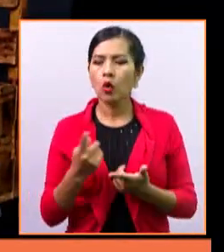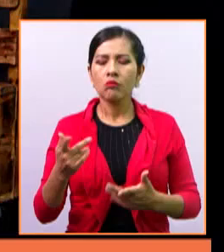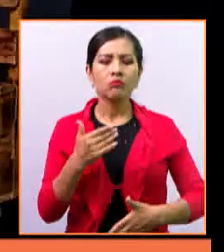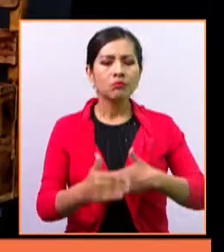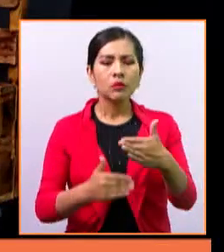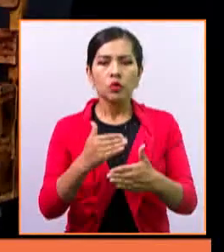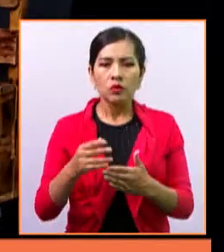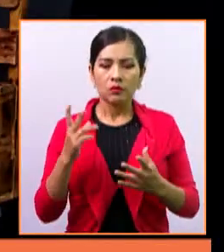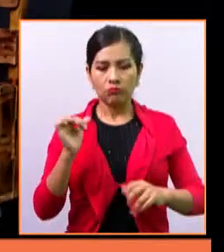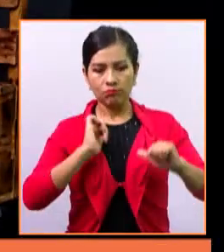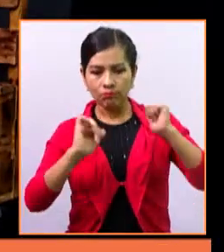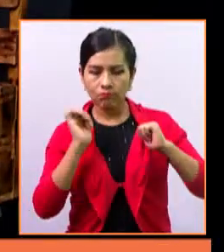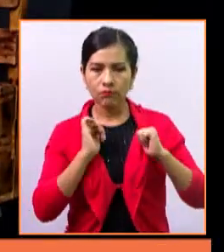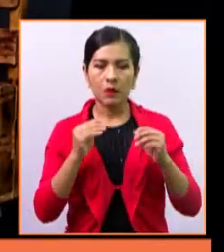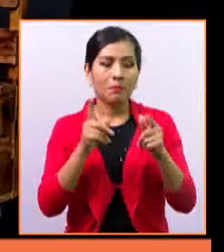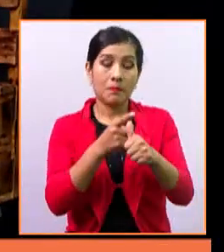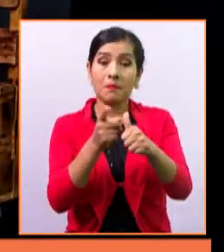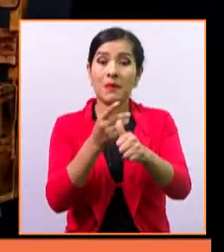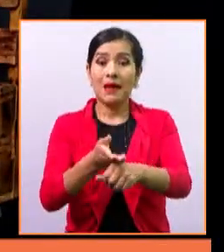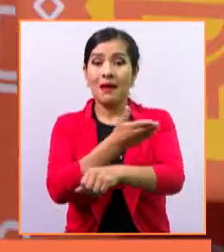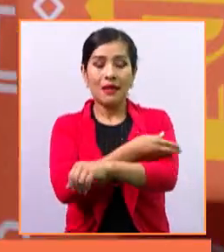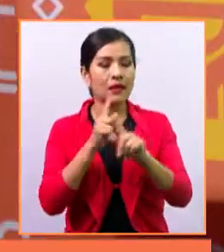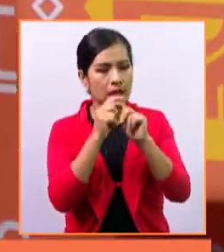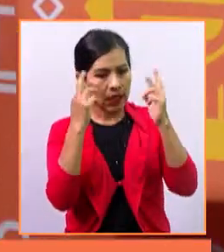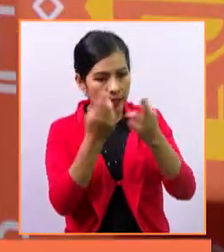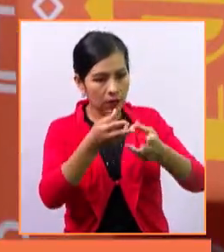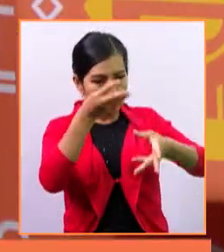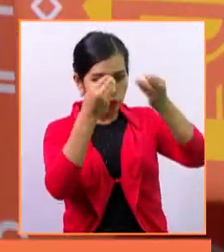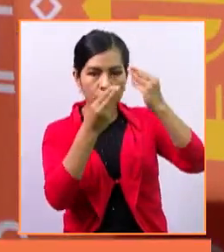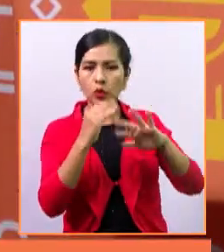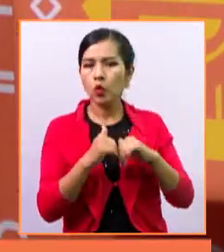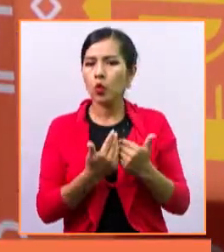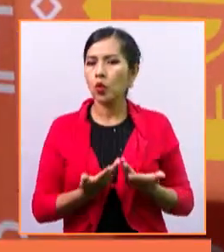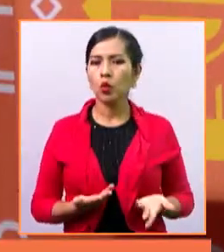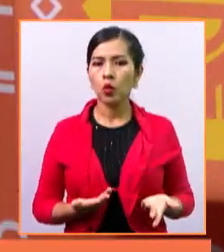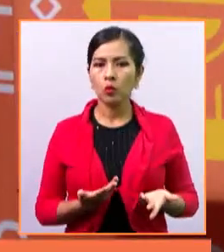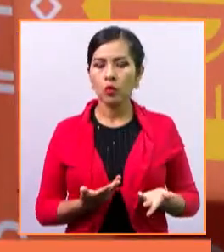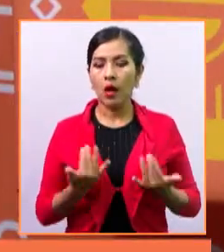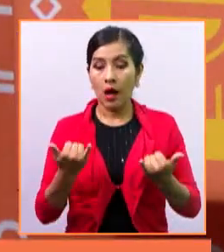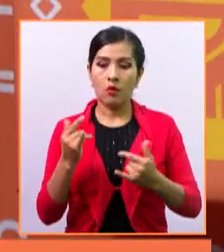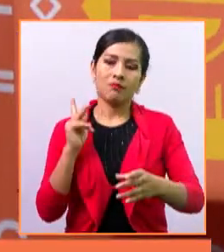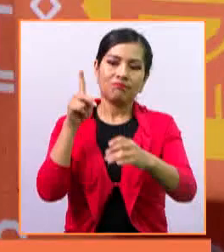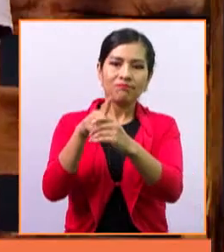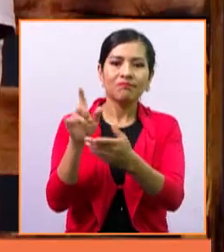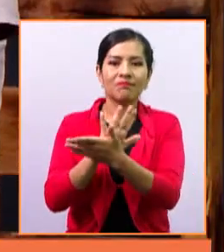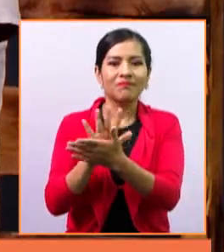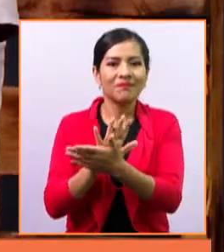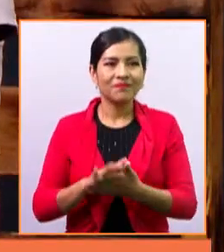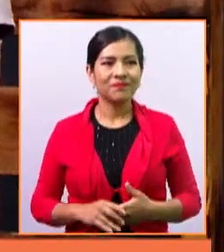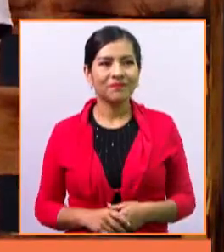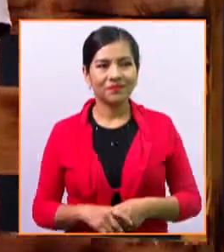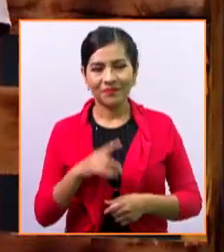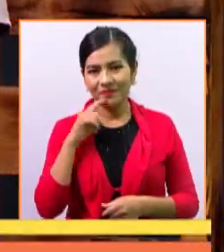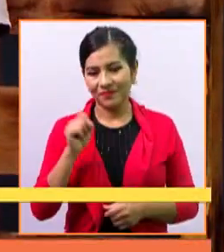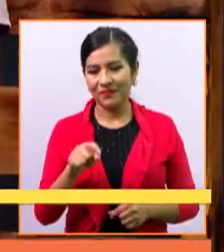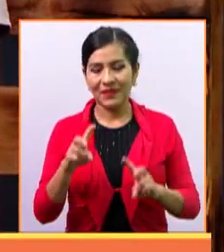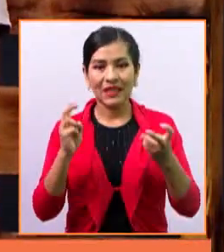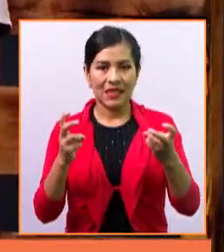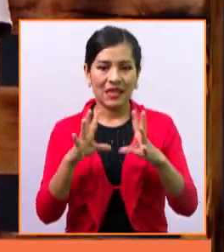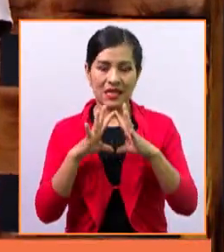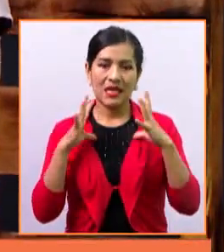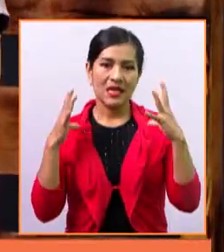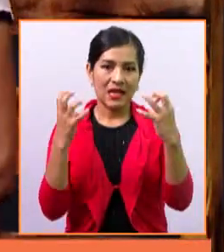cómo ha sido pasar estas clases y cómo ha sido participar también en este cortometraje. Bueno, en estas clases